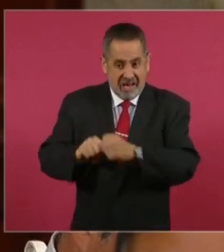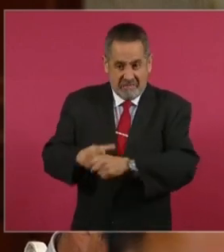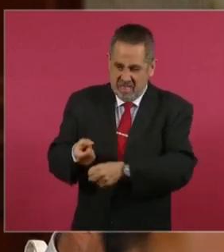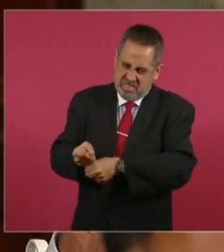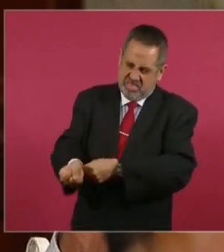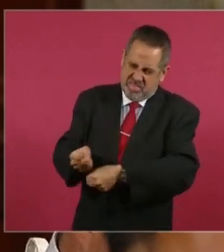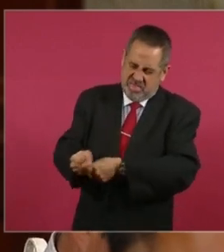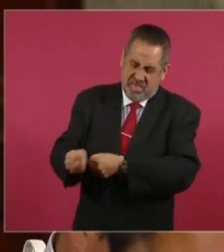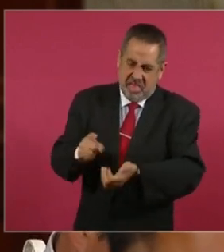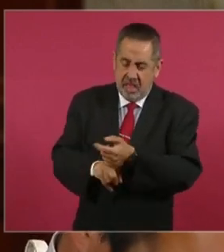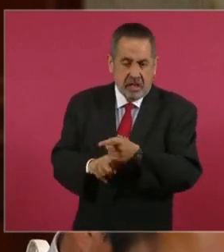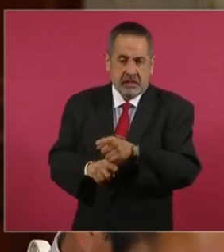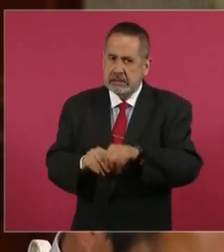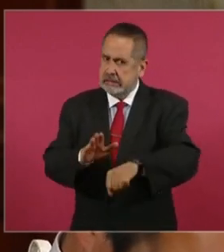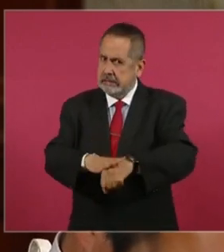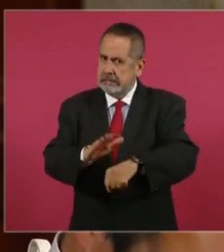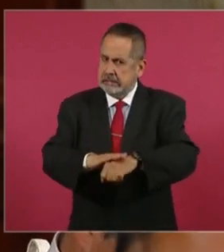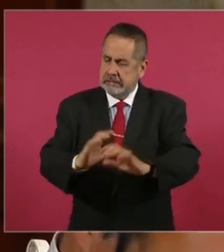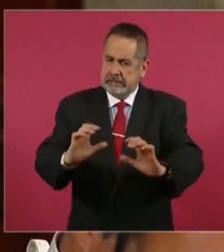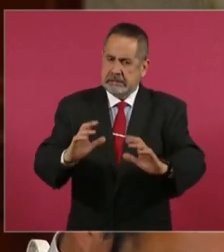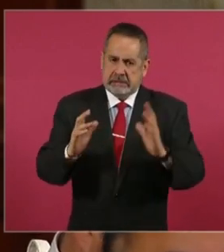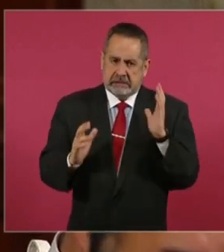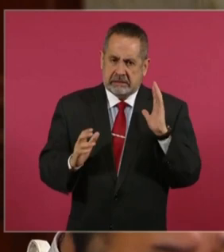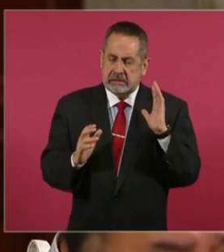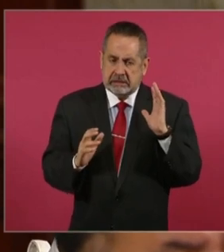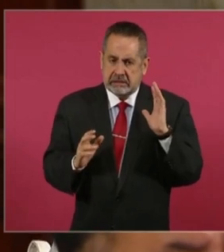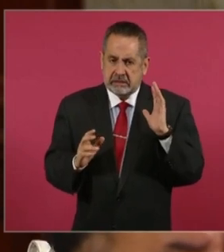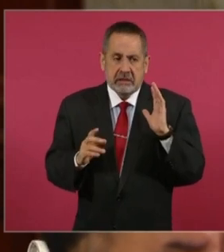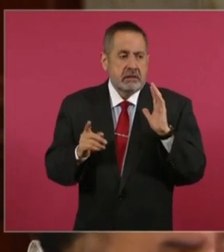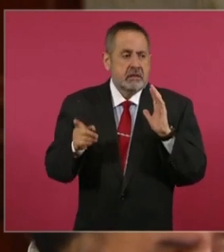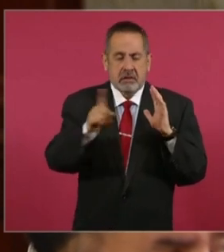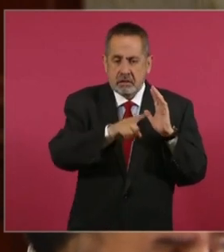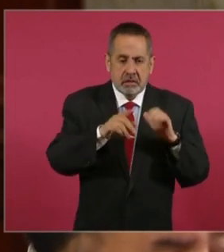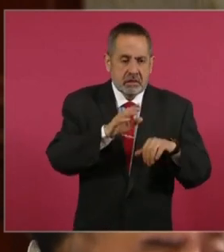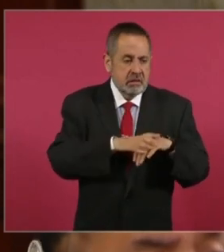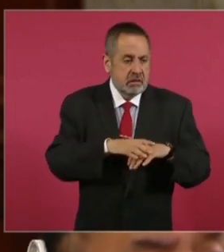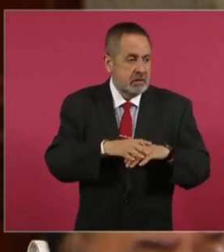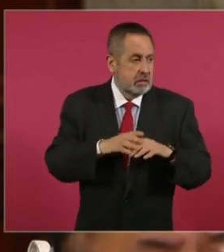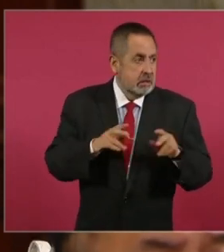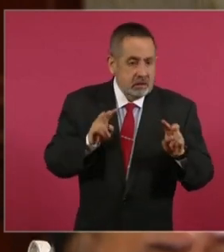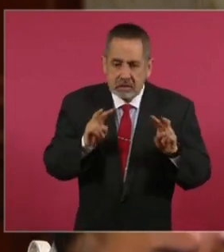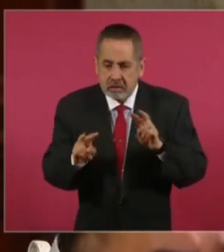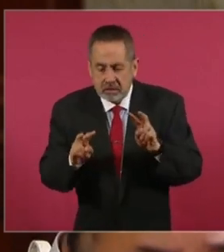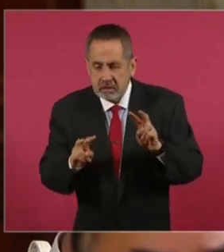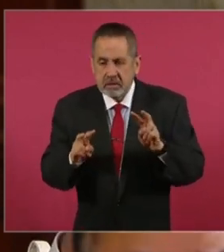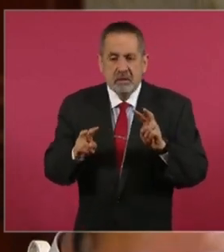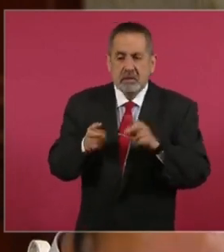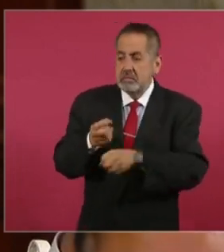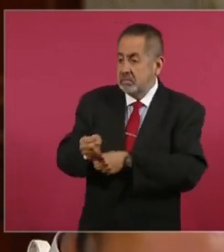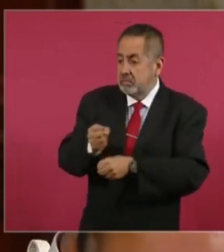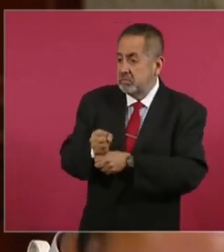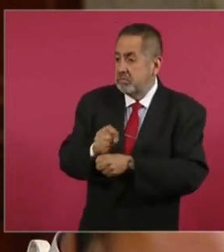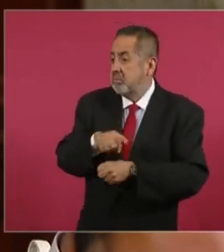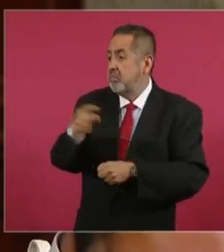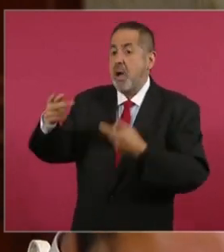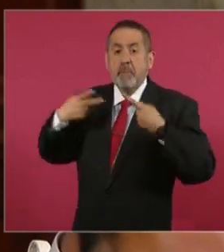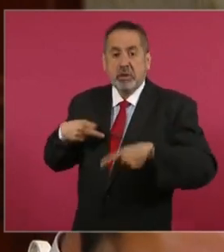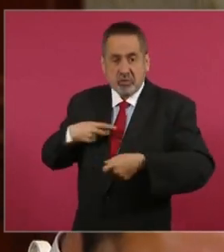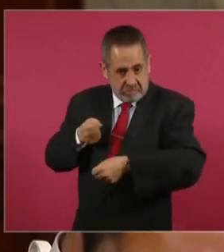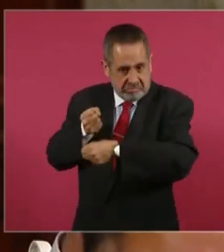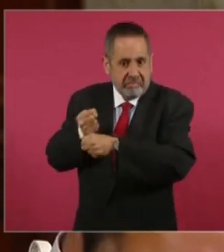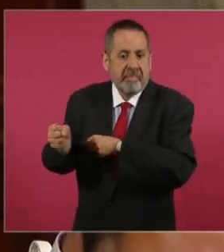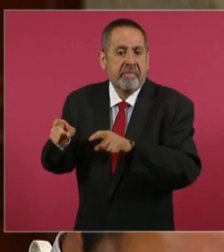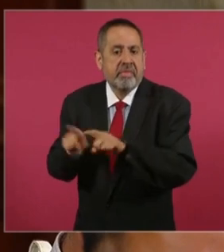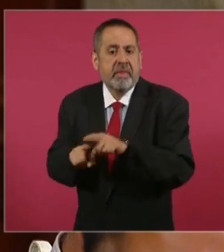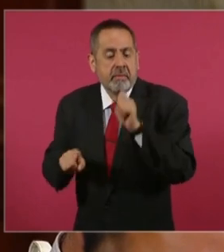domésticos es una señal de advertencia que otros en el hogar pueden no estar seguros. Sólo hasta ahora se